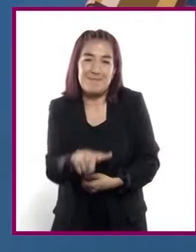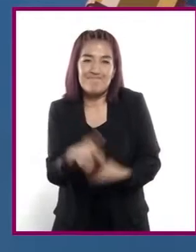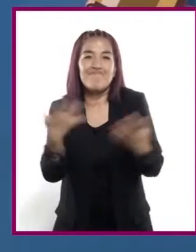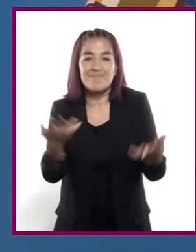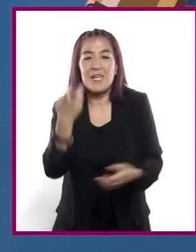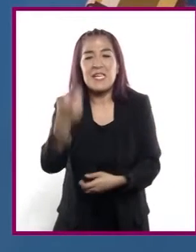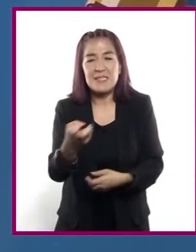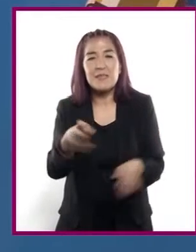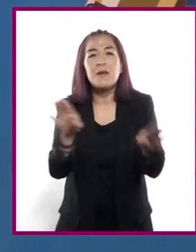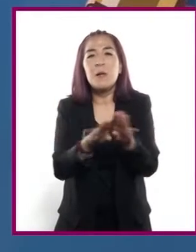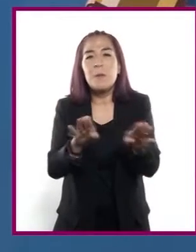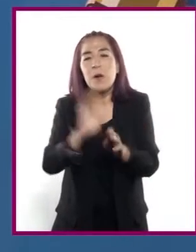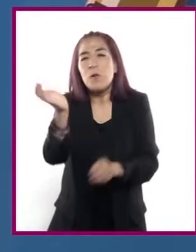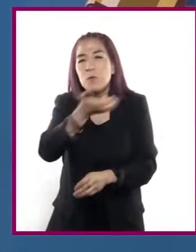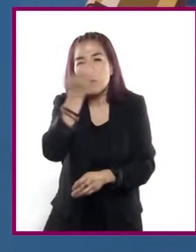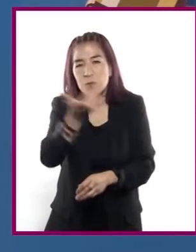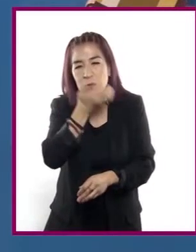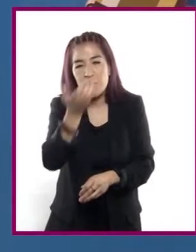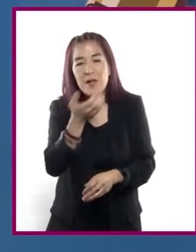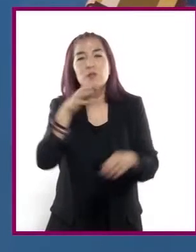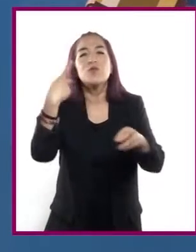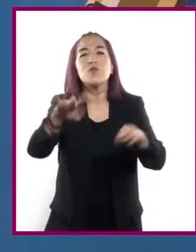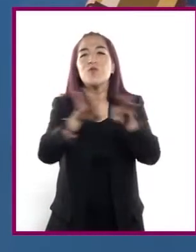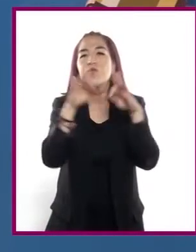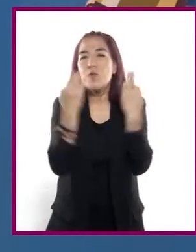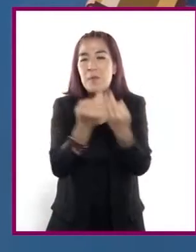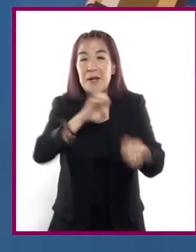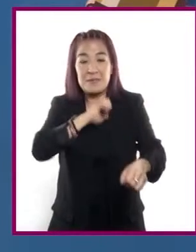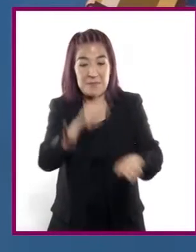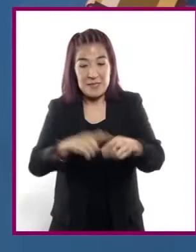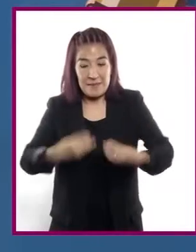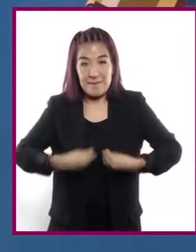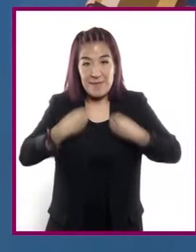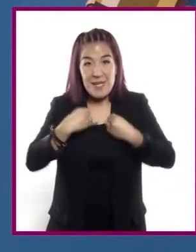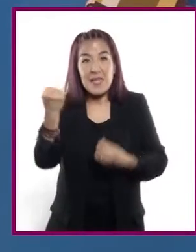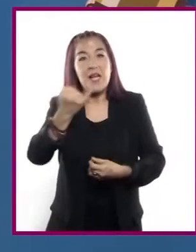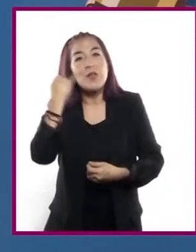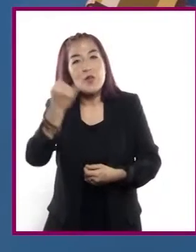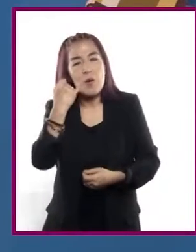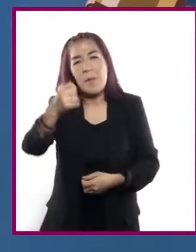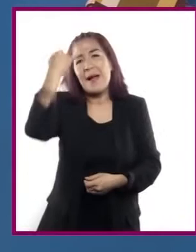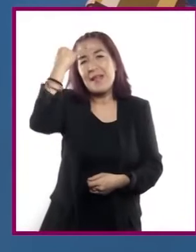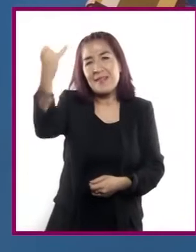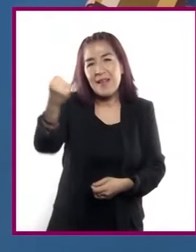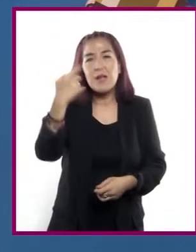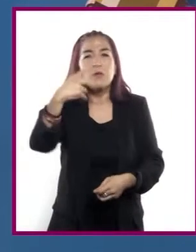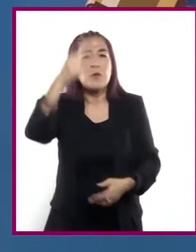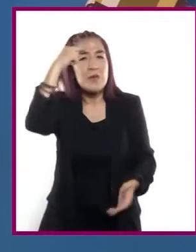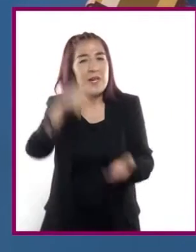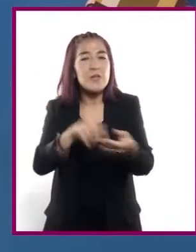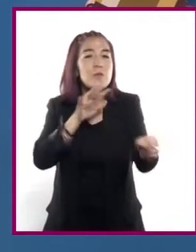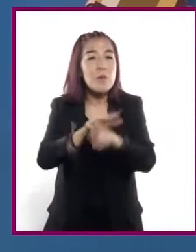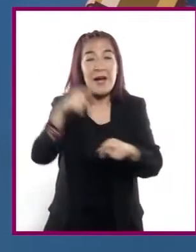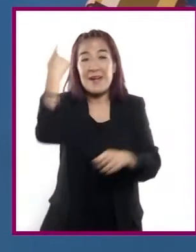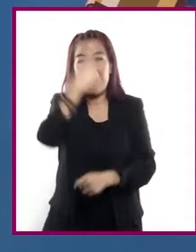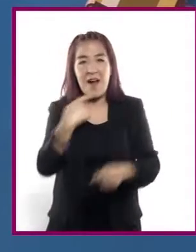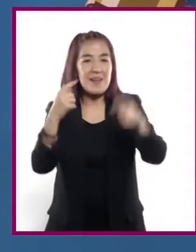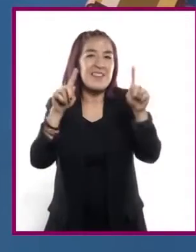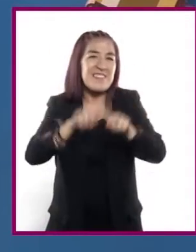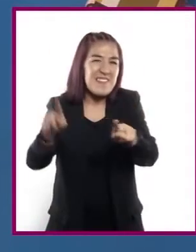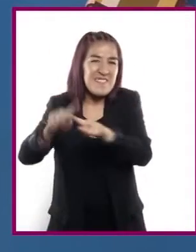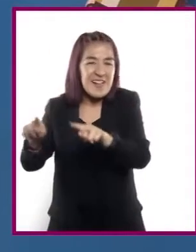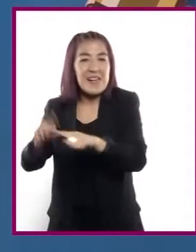esta riqueza de costumbres, formas de vida, idioma, ideología y rasgos físicos han